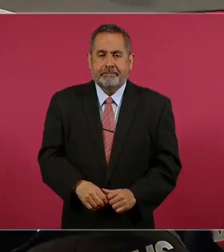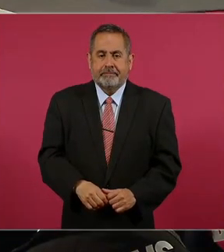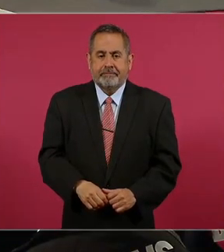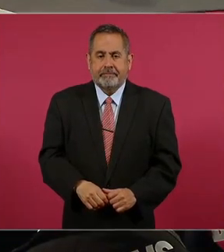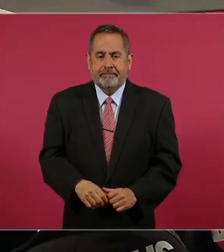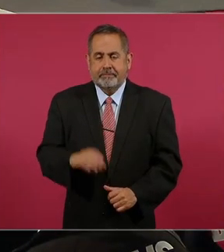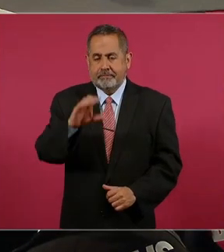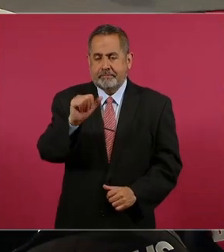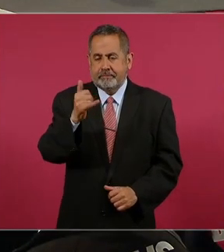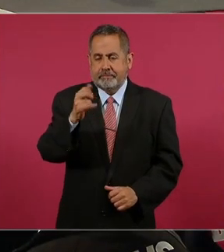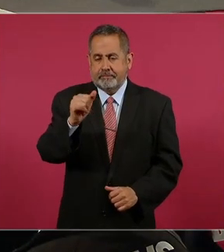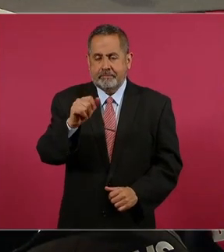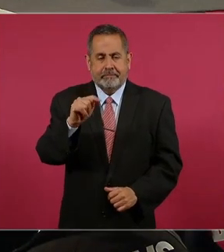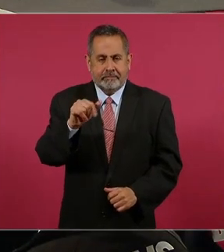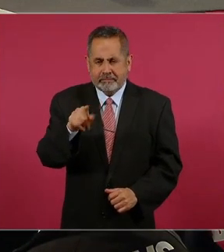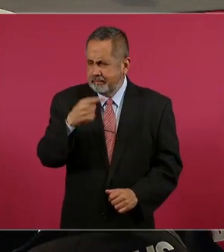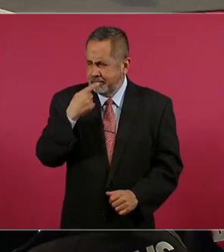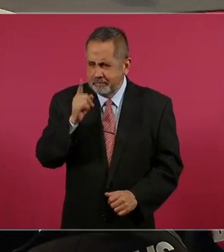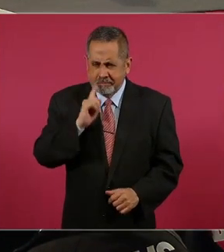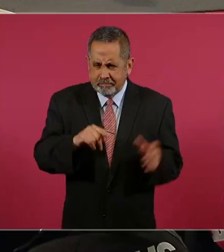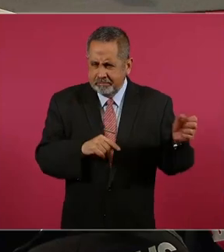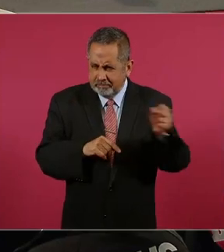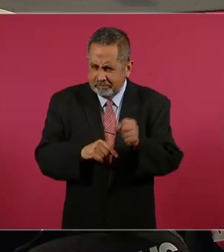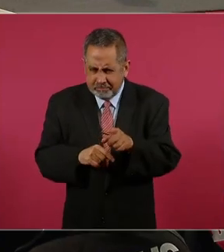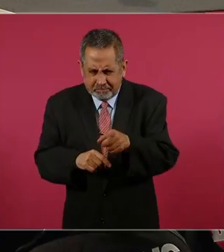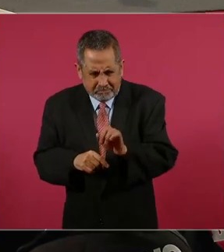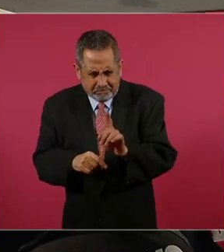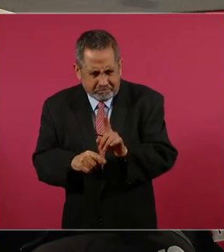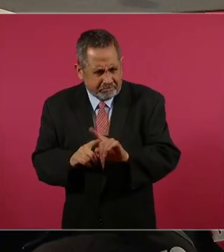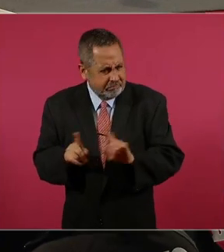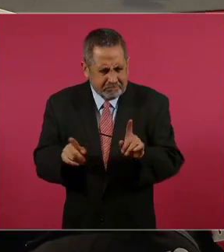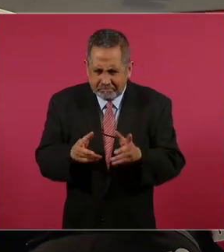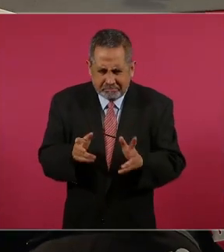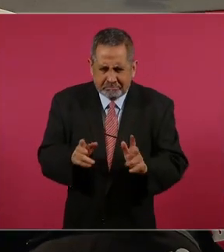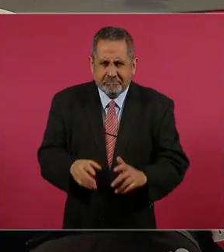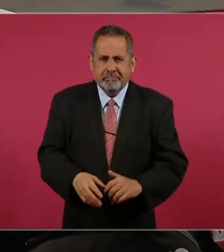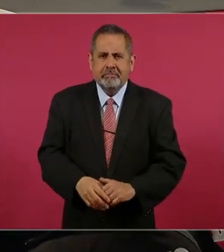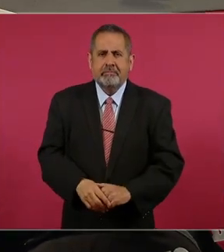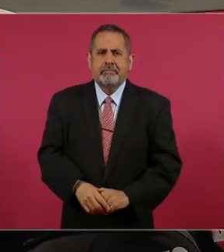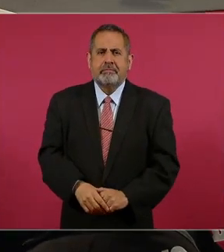Cayetana no es la que trajeron. La diputada del PP.